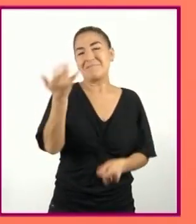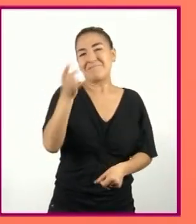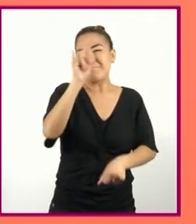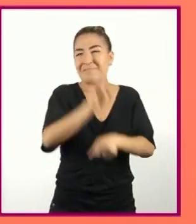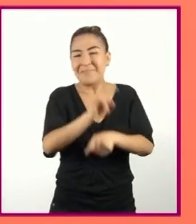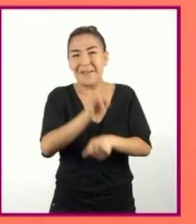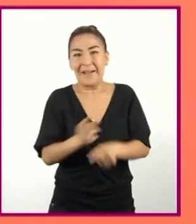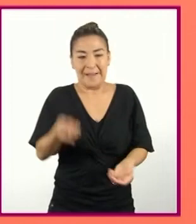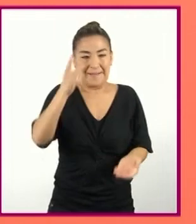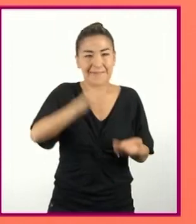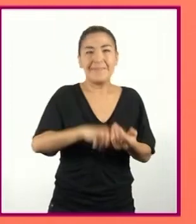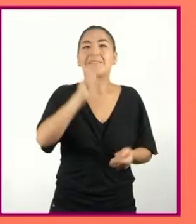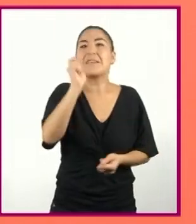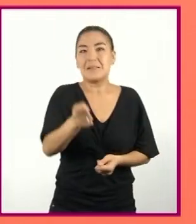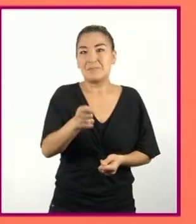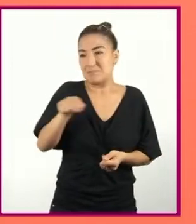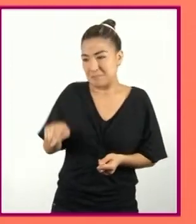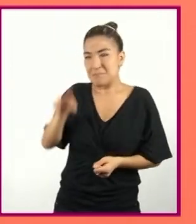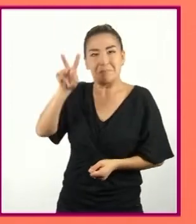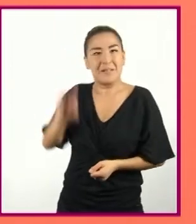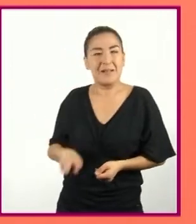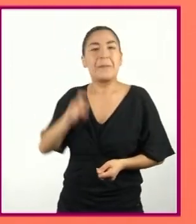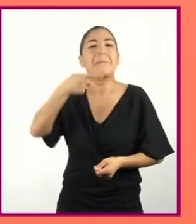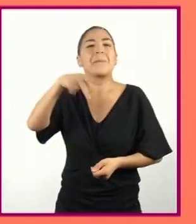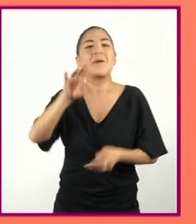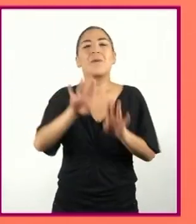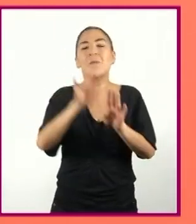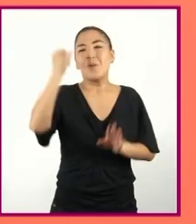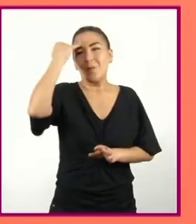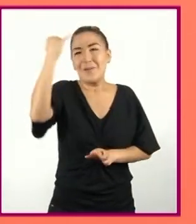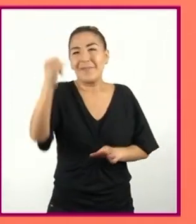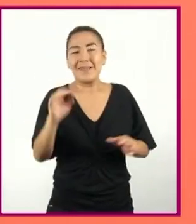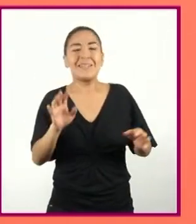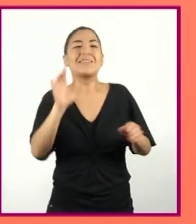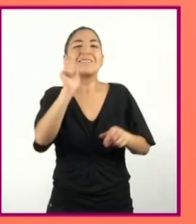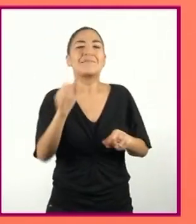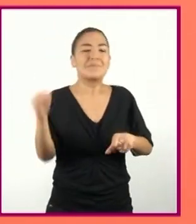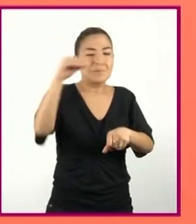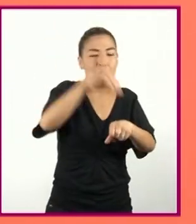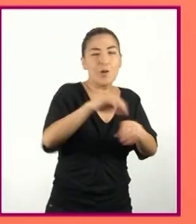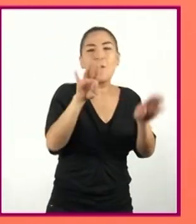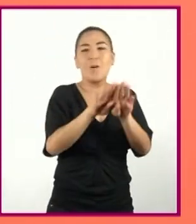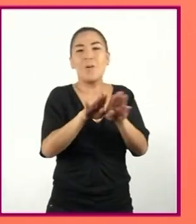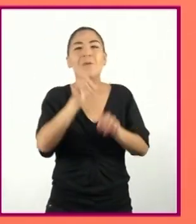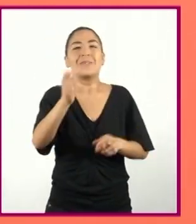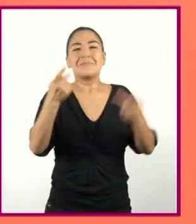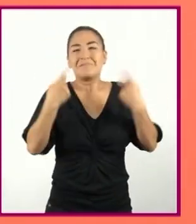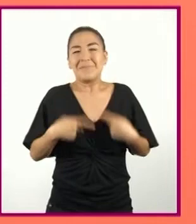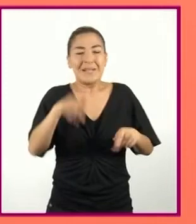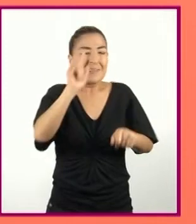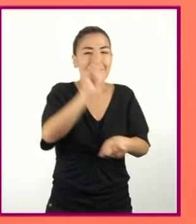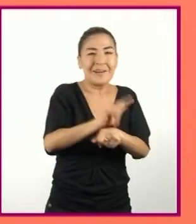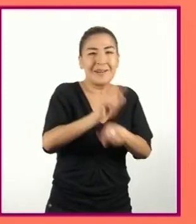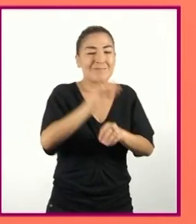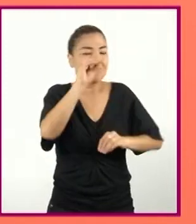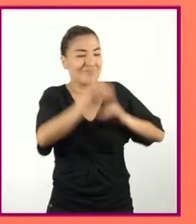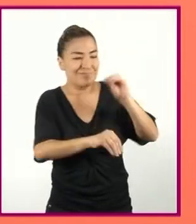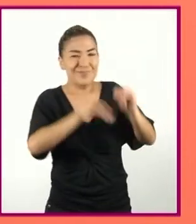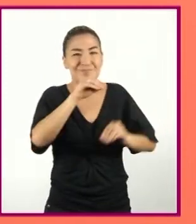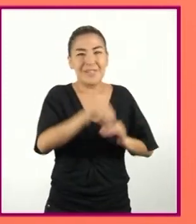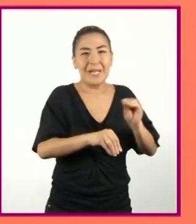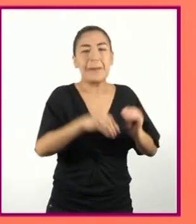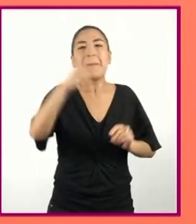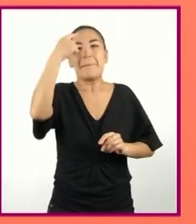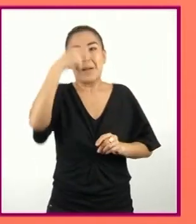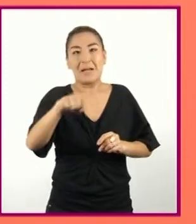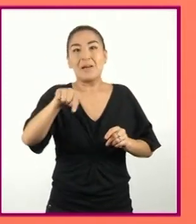a partir de una realidad o de una idea en particular, percibiendo personajes reales que nos invitan